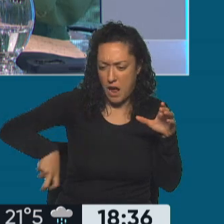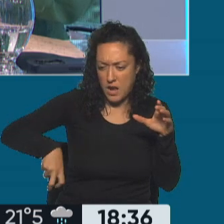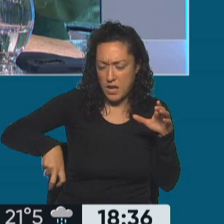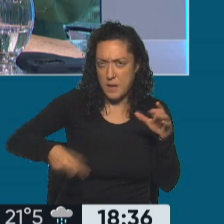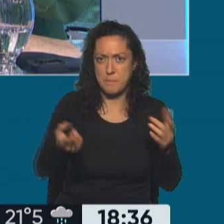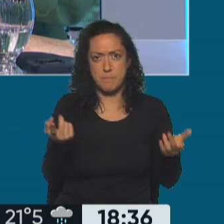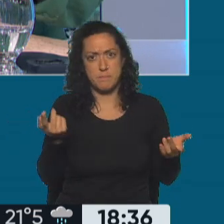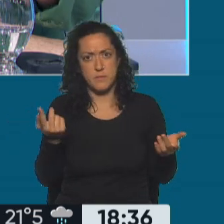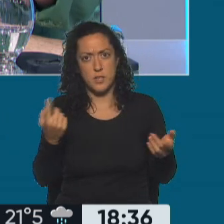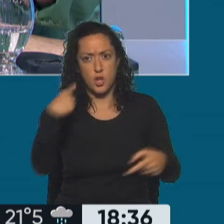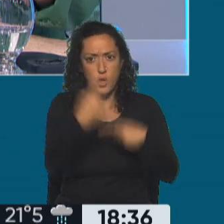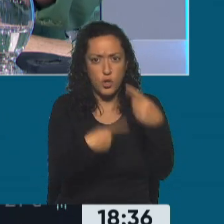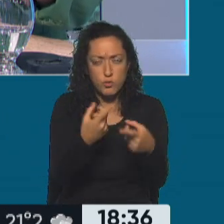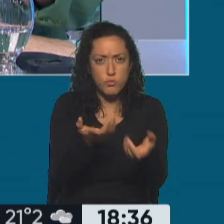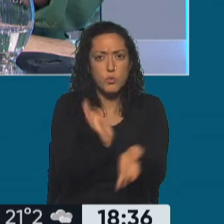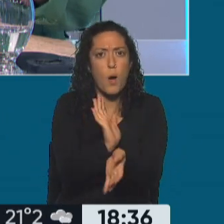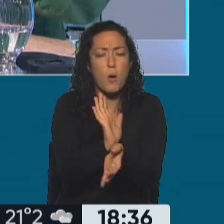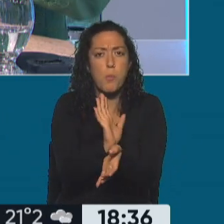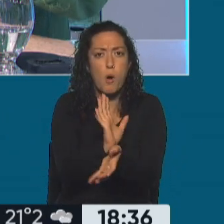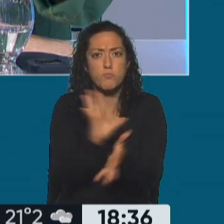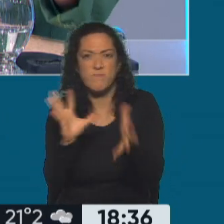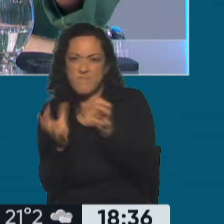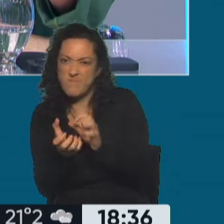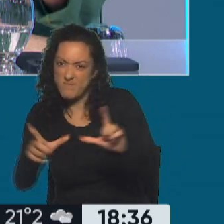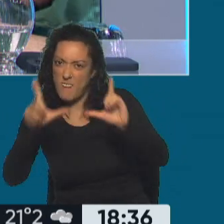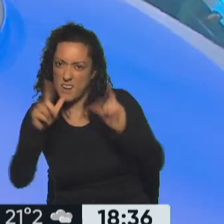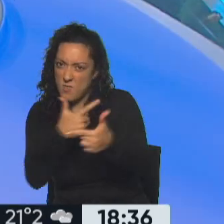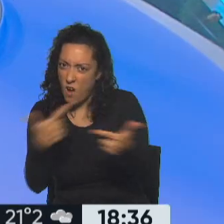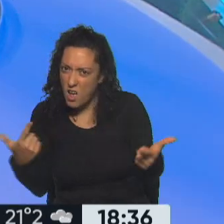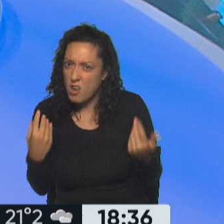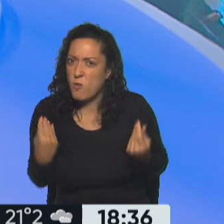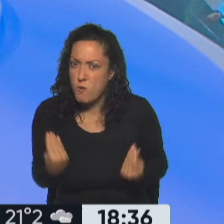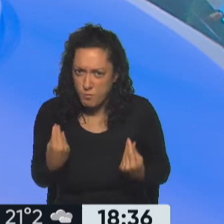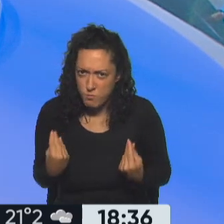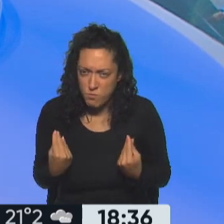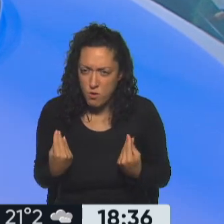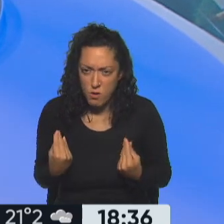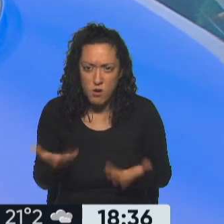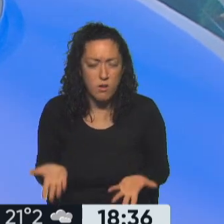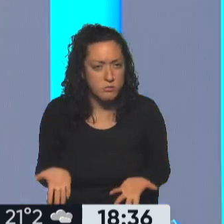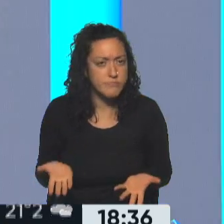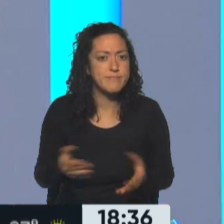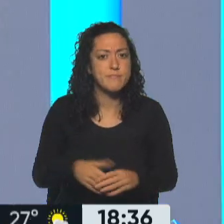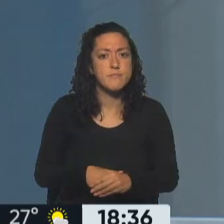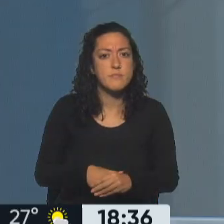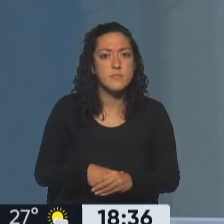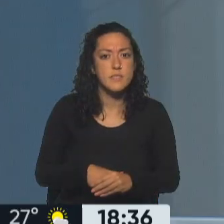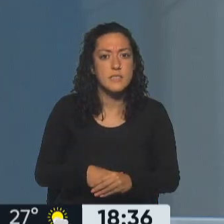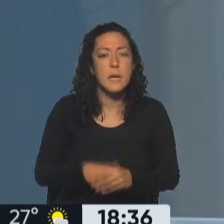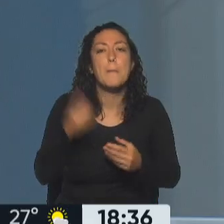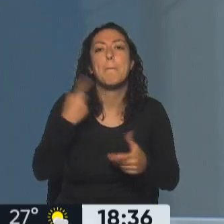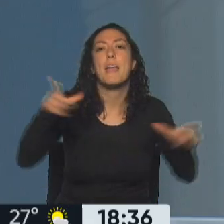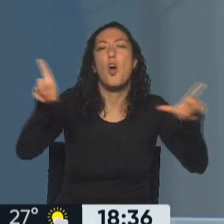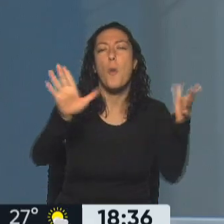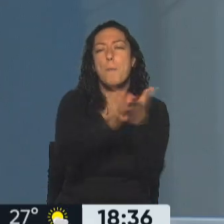cómo es posible que quede sin daño no digamos o sea o sin sin ningún raspón tiene una gran cobertura